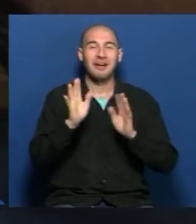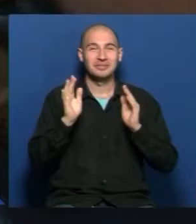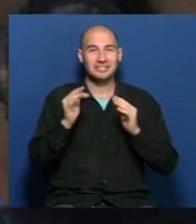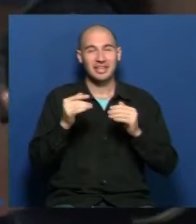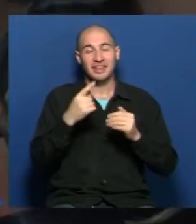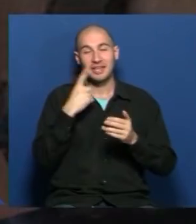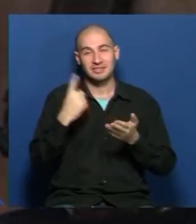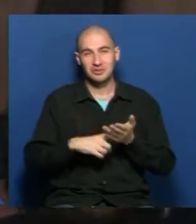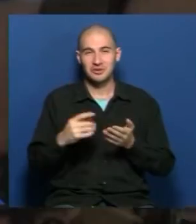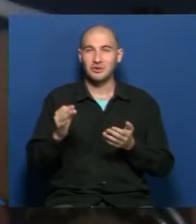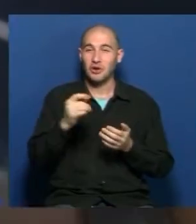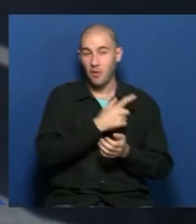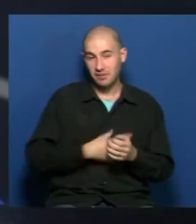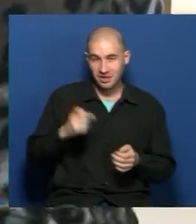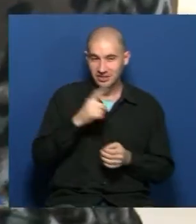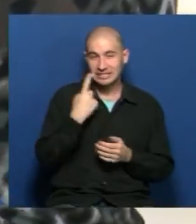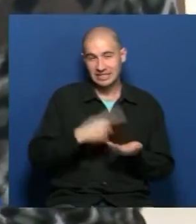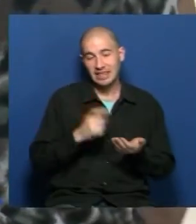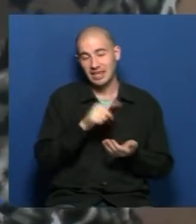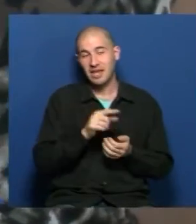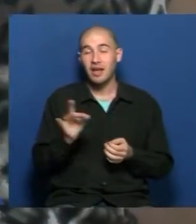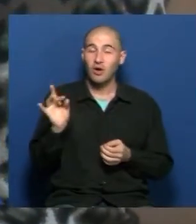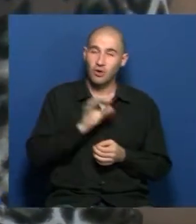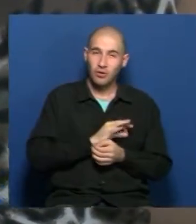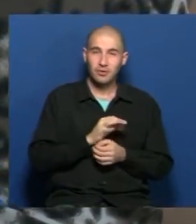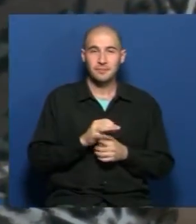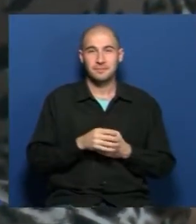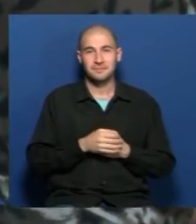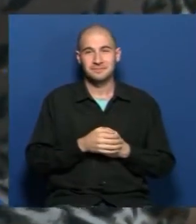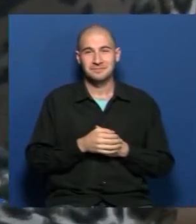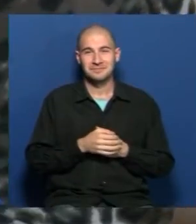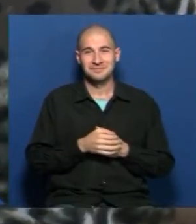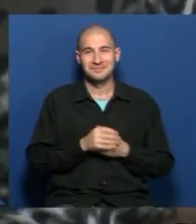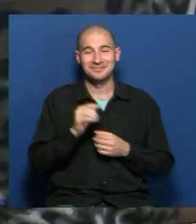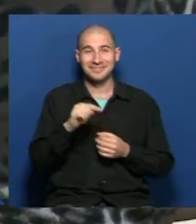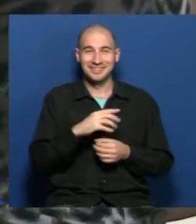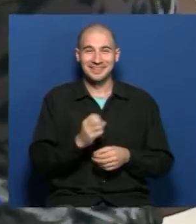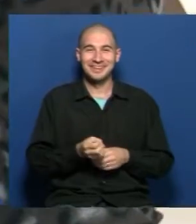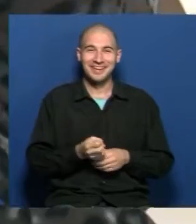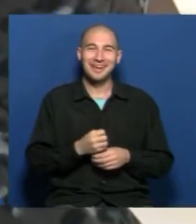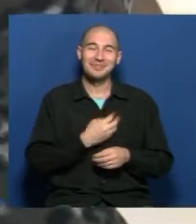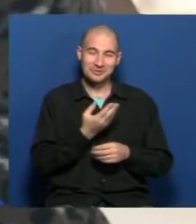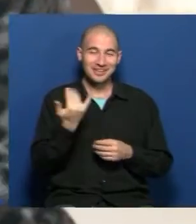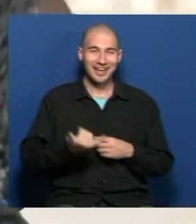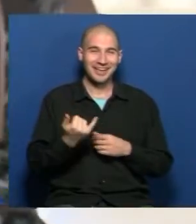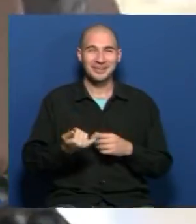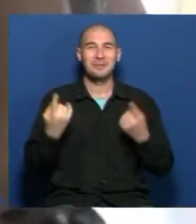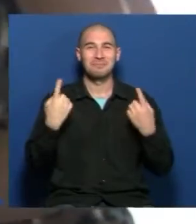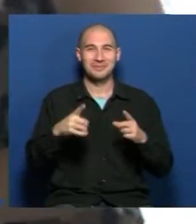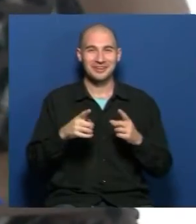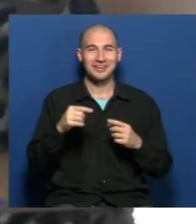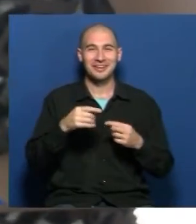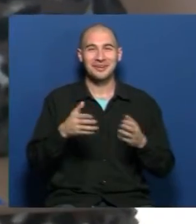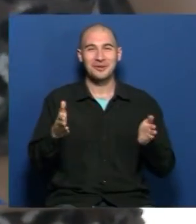definir o por el Ejecutivo o por que no, estaba en voluntad nuestra hacerlo, pero que se